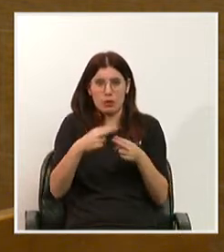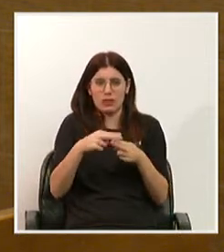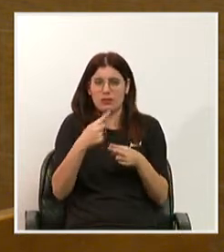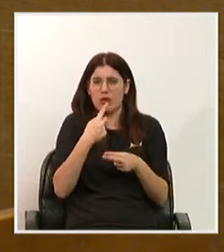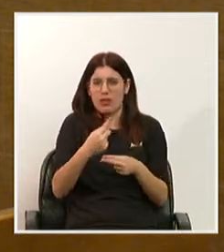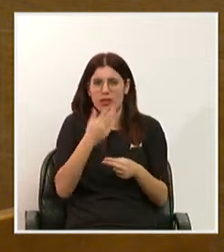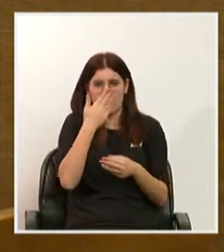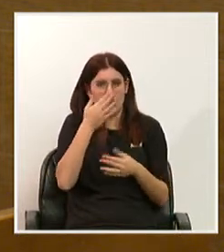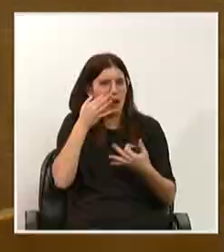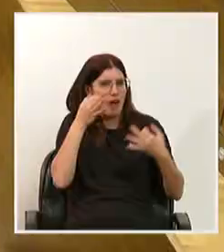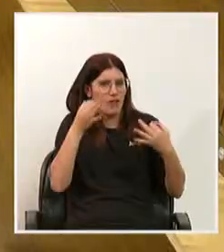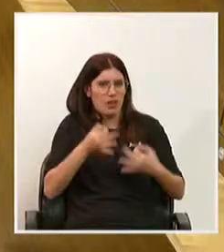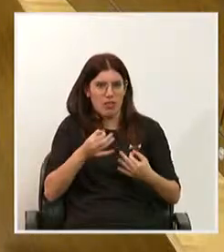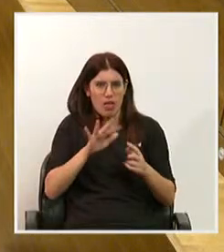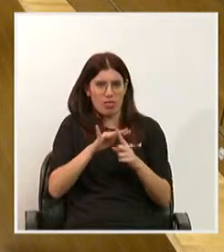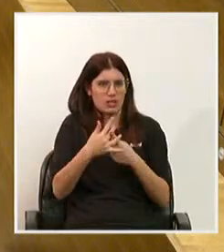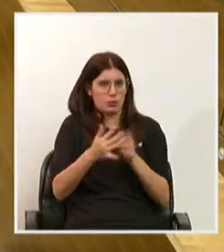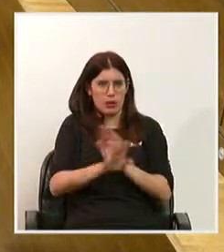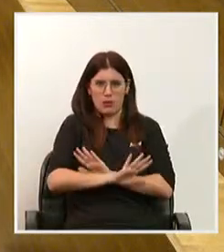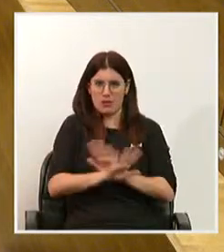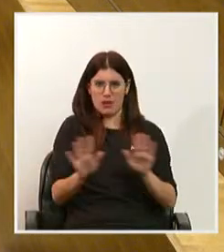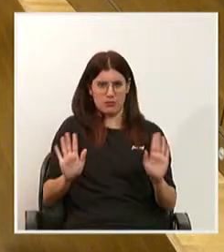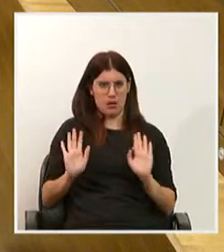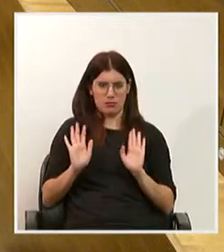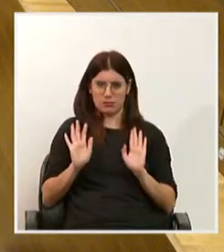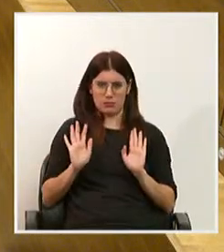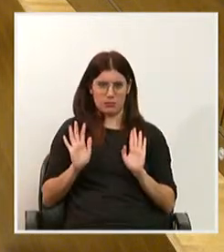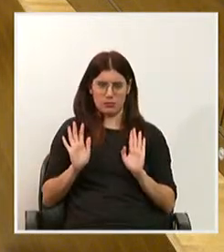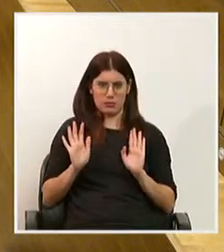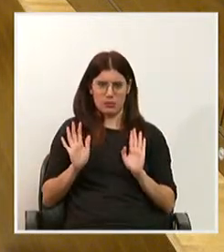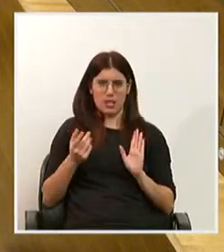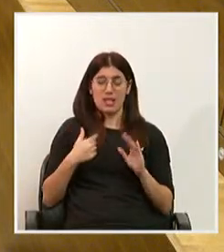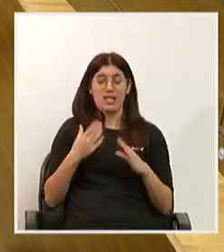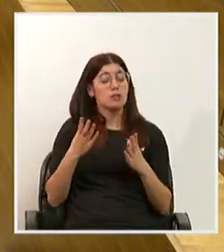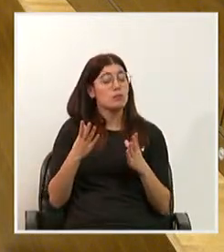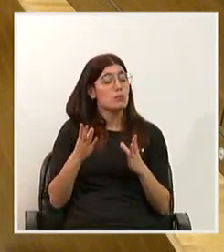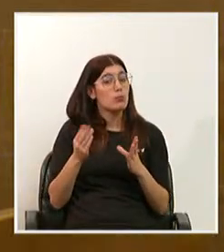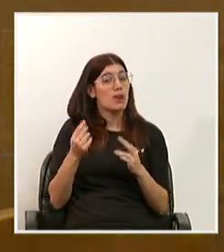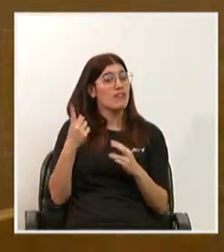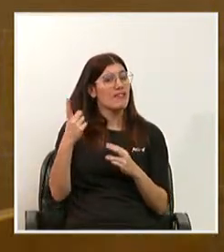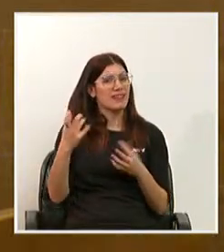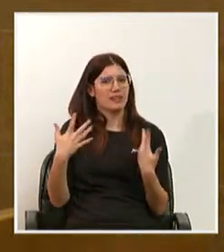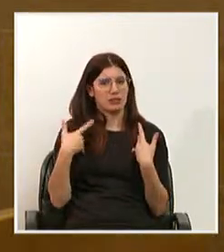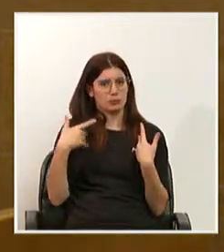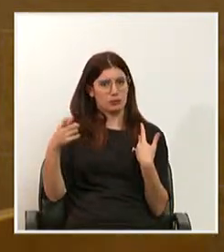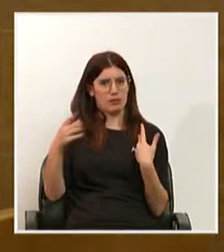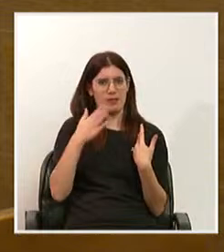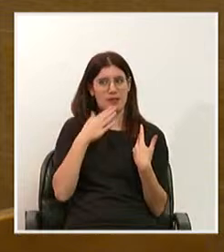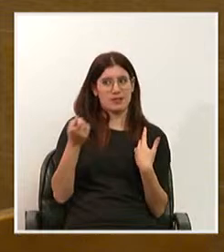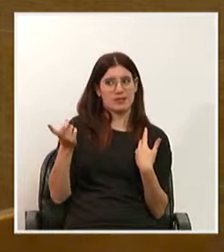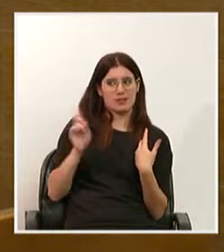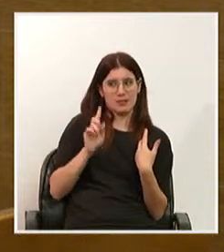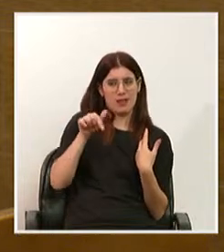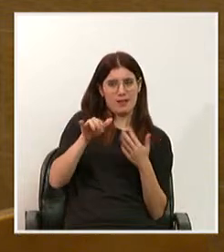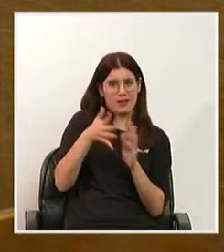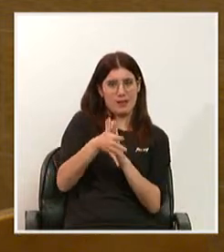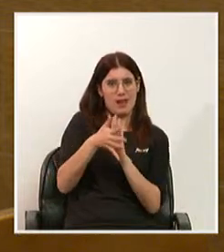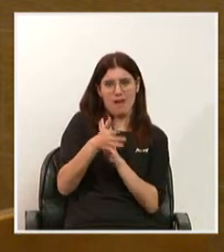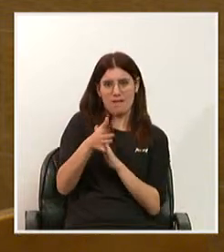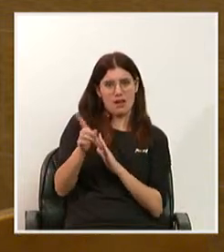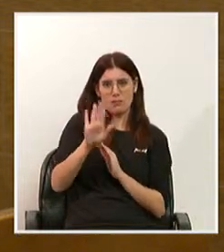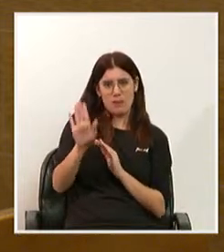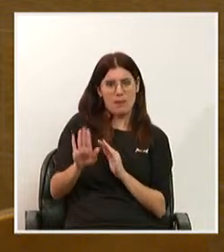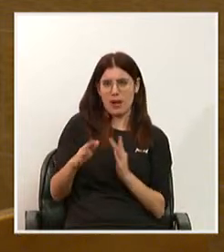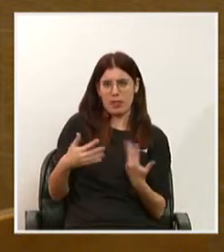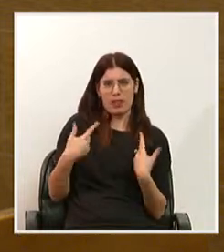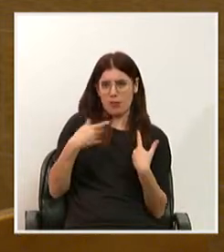sobre lo que Está realizando el cons de Carlos maón irresponsable lo que hace Cuando sube a la tribuna a hablar de esto Me parece